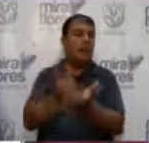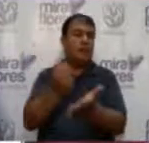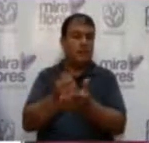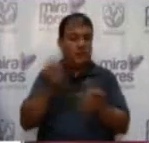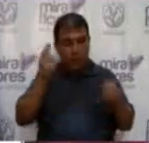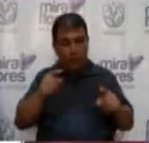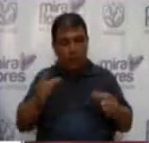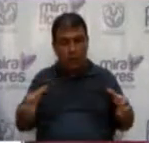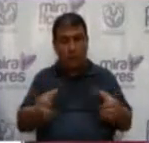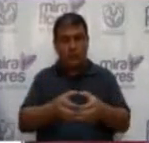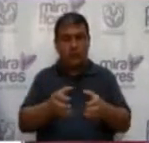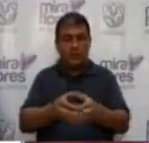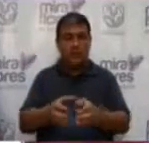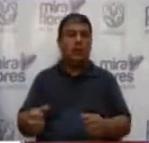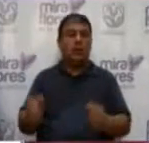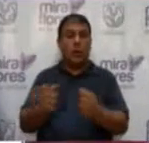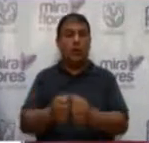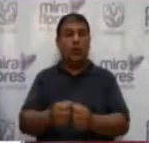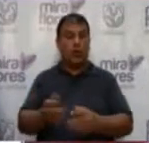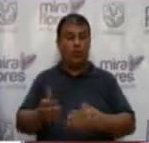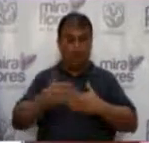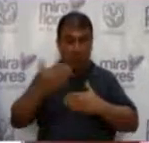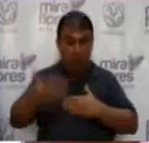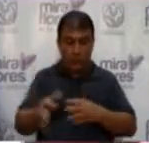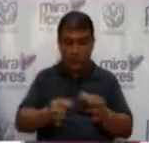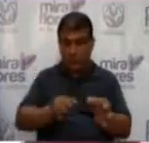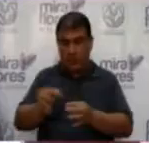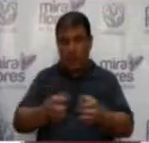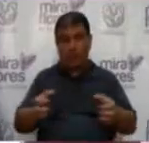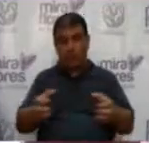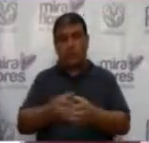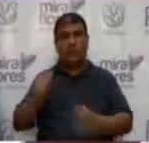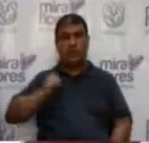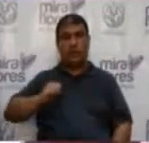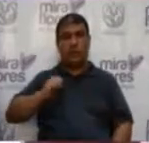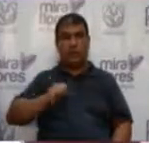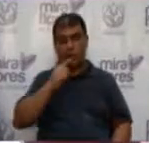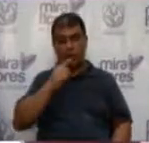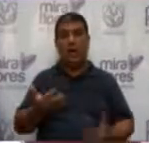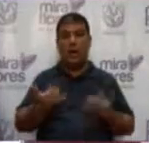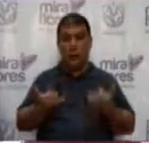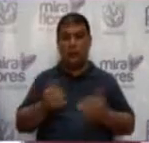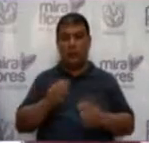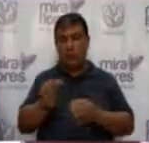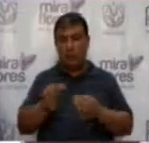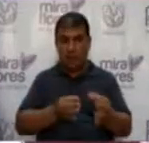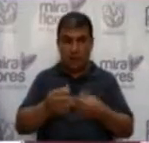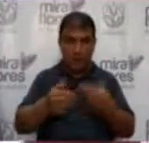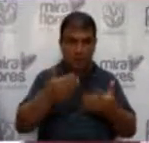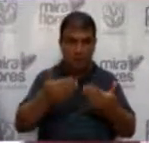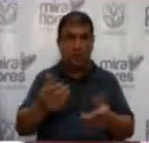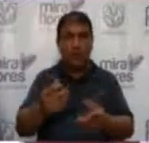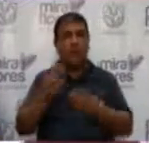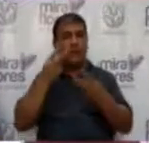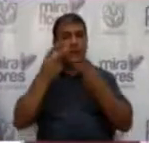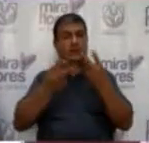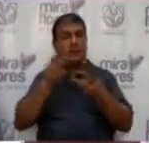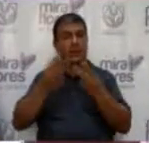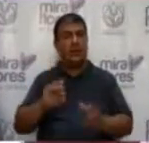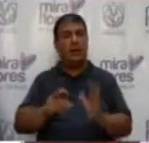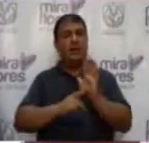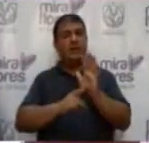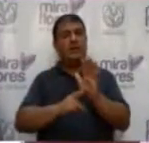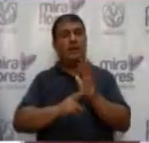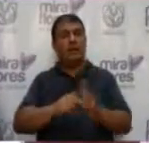acuerdo de consejo y con cargo a dar cuenta al Consejo Municipal. Por esa razón estoy comentando de la visita del señor canciller de